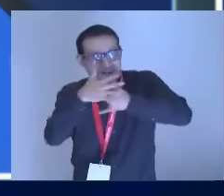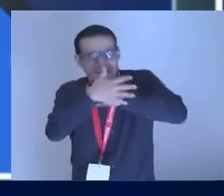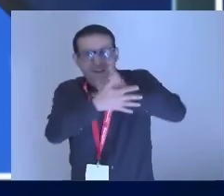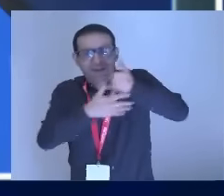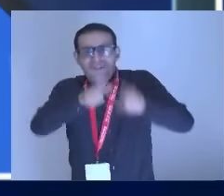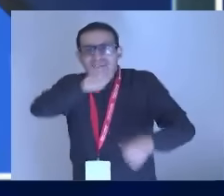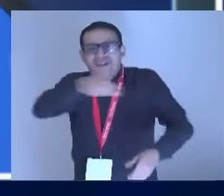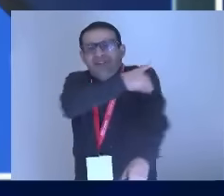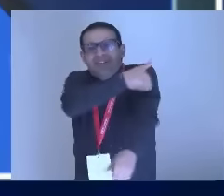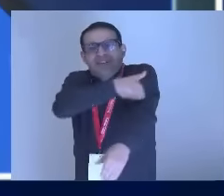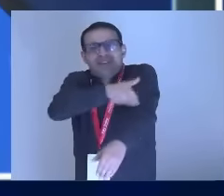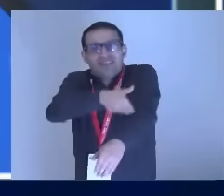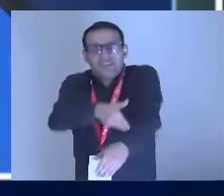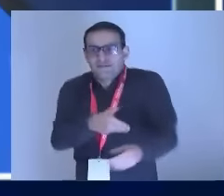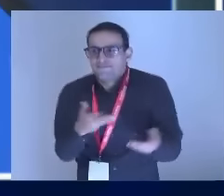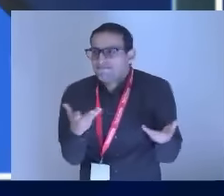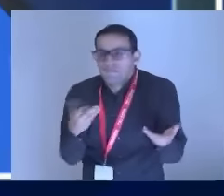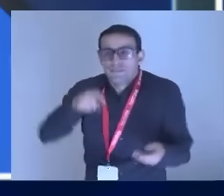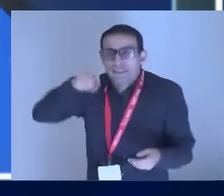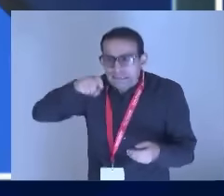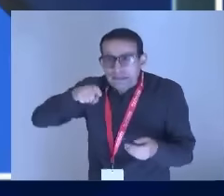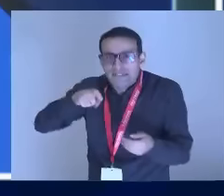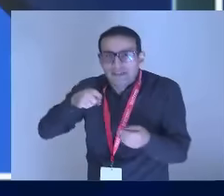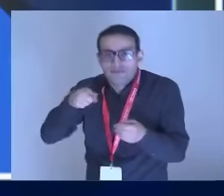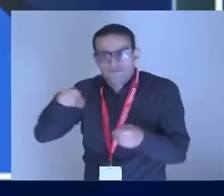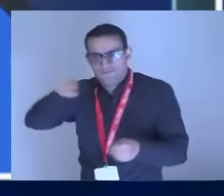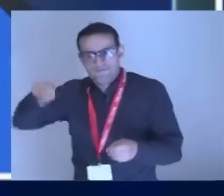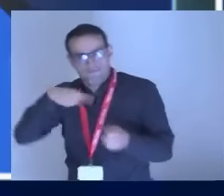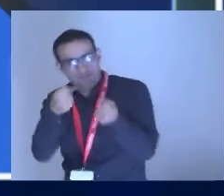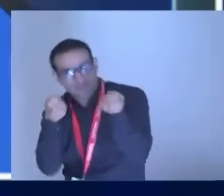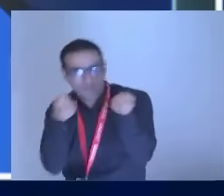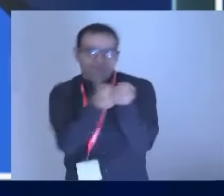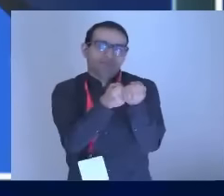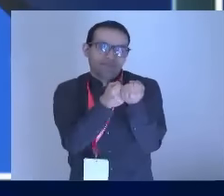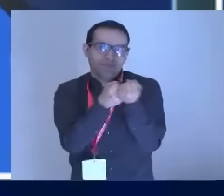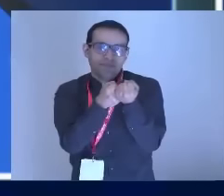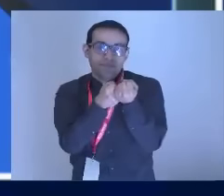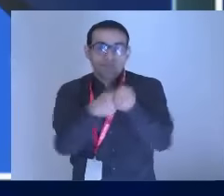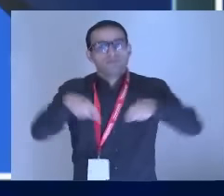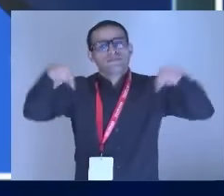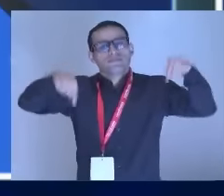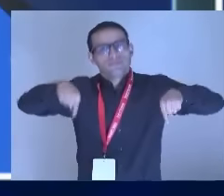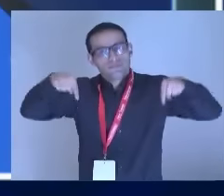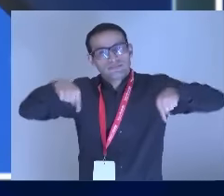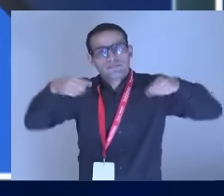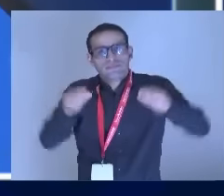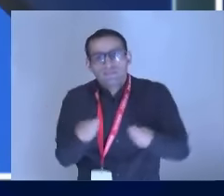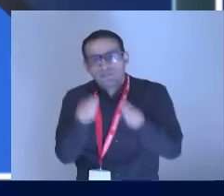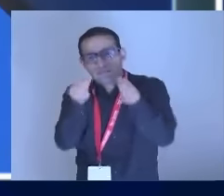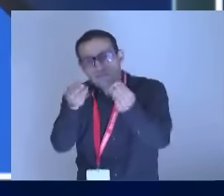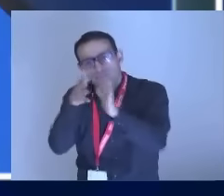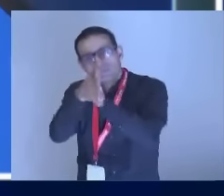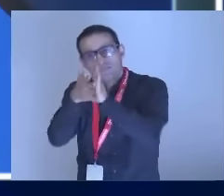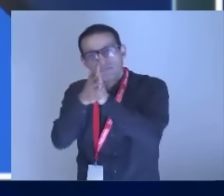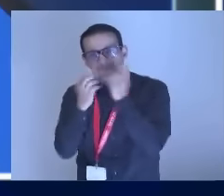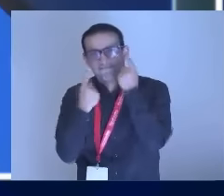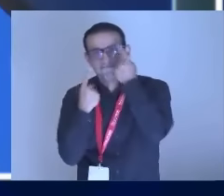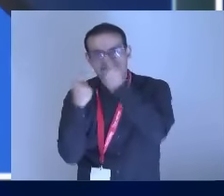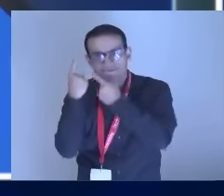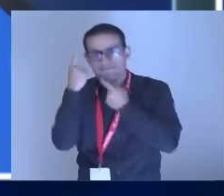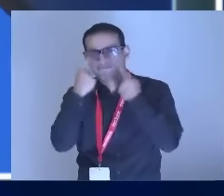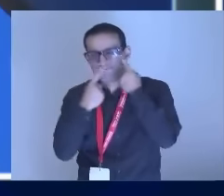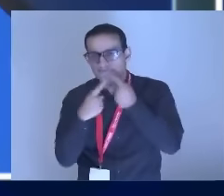nos necesitan Ojalá sea este el escenario para reflexionar y prepararnos un Punto de partida para entender